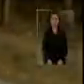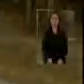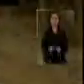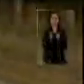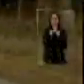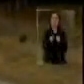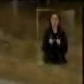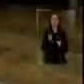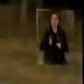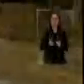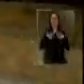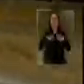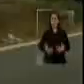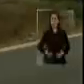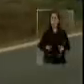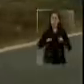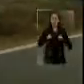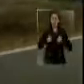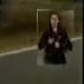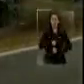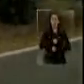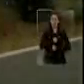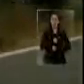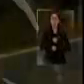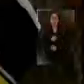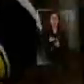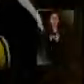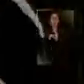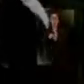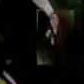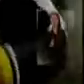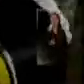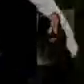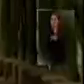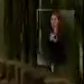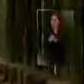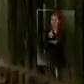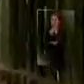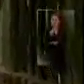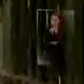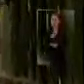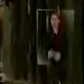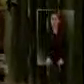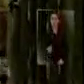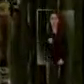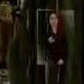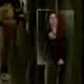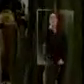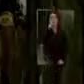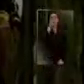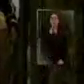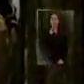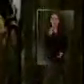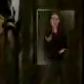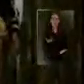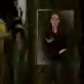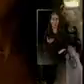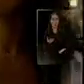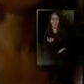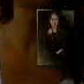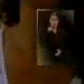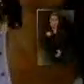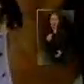¿Es posible mantener un cuerpo joven y vigoroso gracias a los alimentos? Tomo vino. ¿Todos los